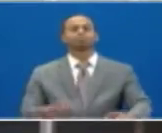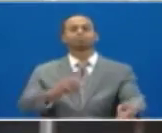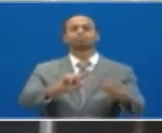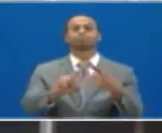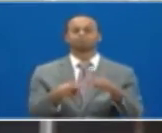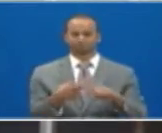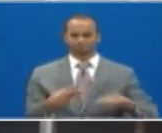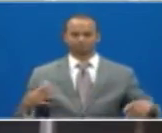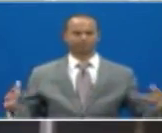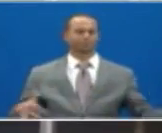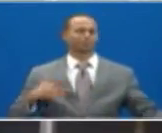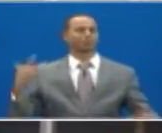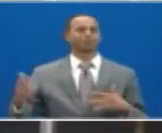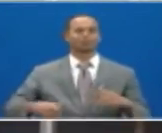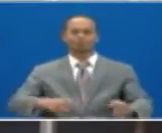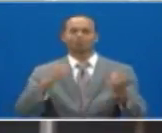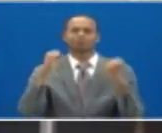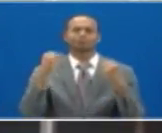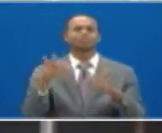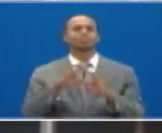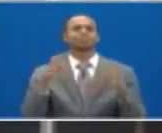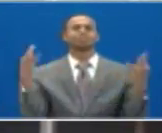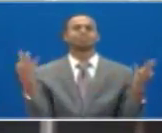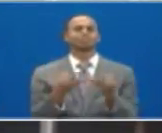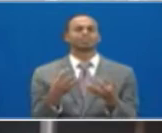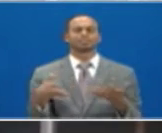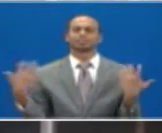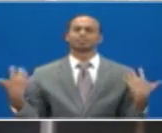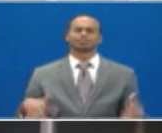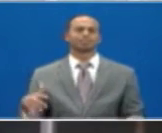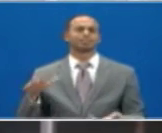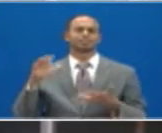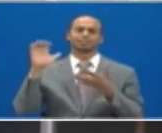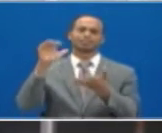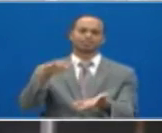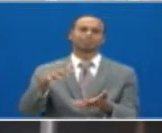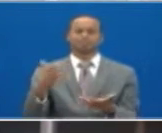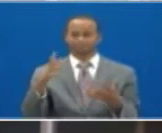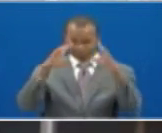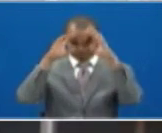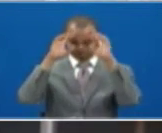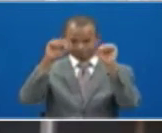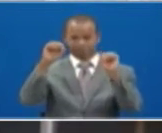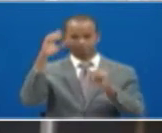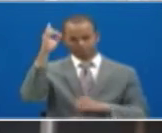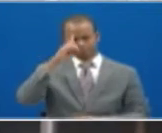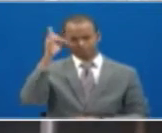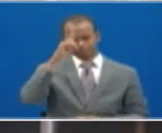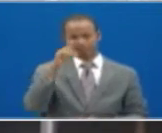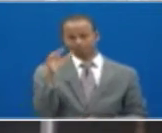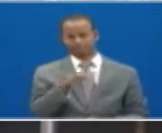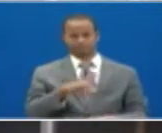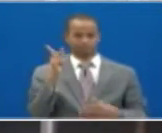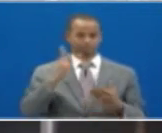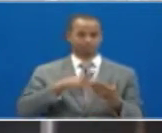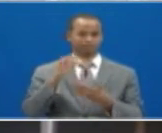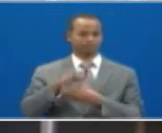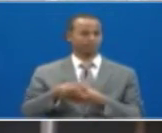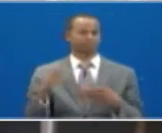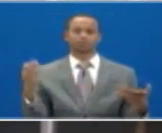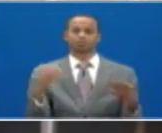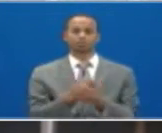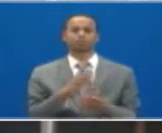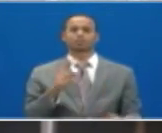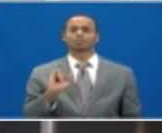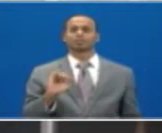Amigos, con alegría miles de familias recibieron la entrega por parte del presidente Danilo Medina, el proyecto habitacional